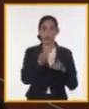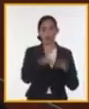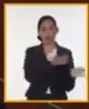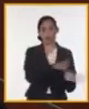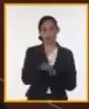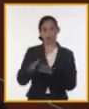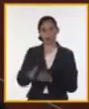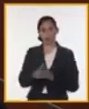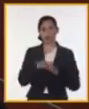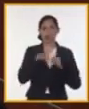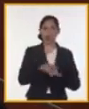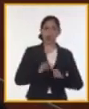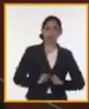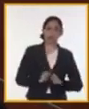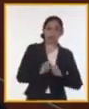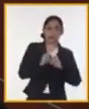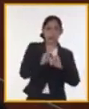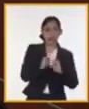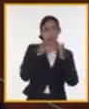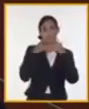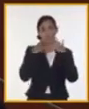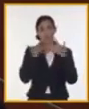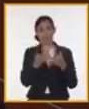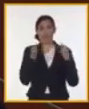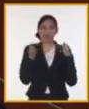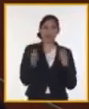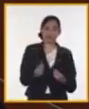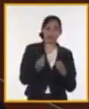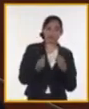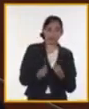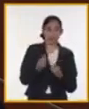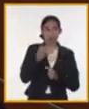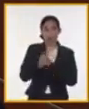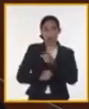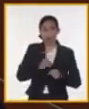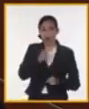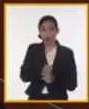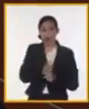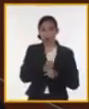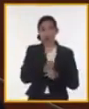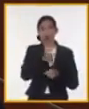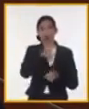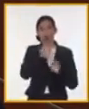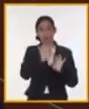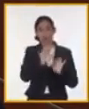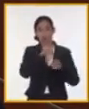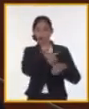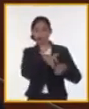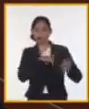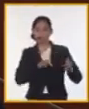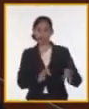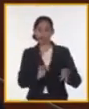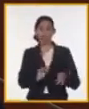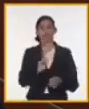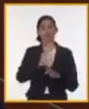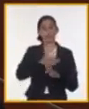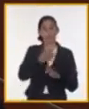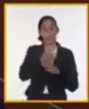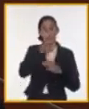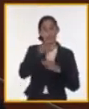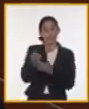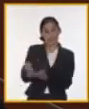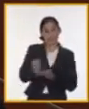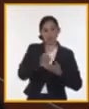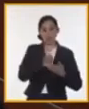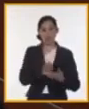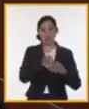de abordar cómo está la implementación de este registro, que indiscutiblemente nos permitirá al sistema tanto